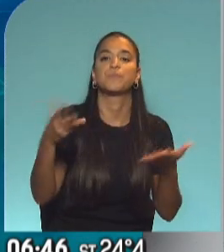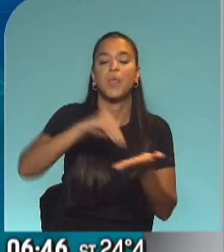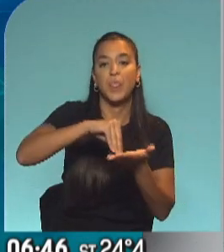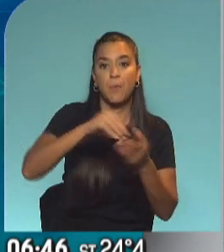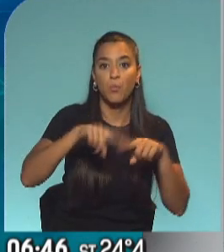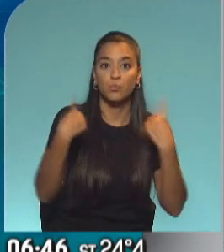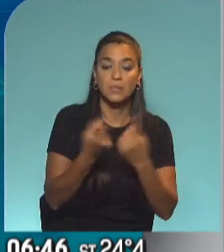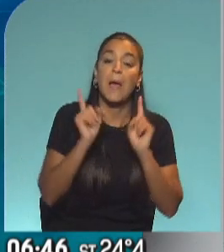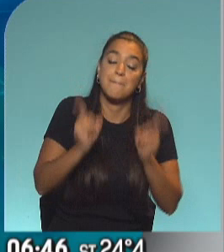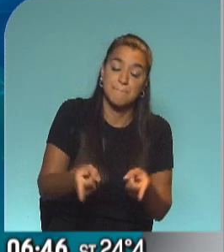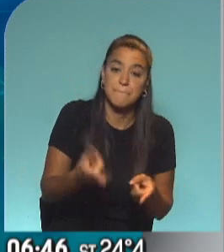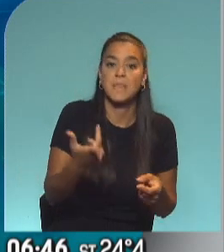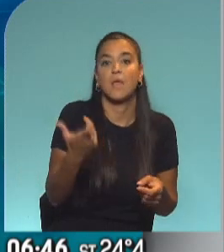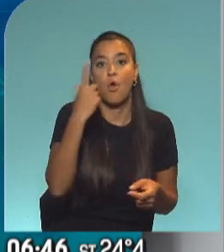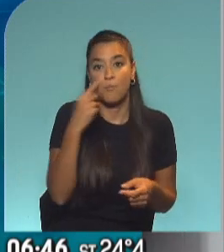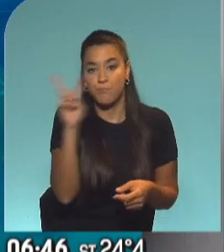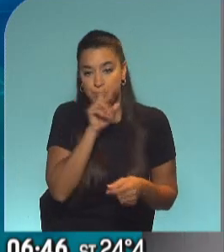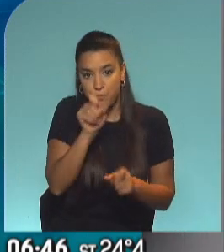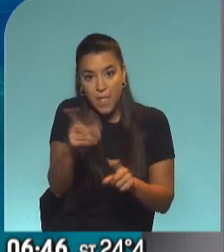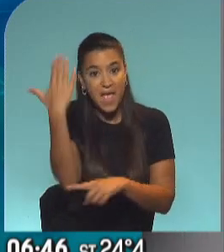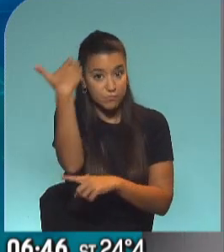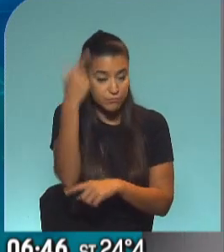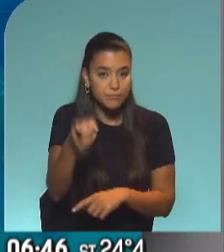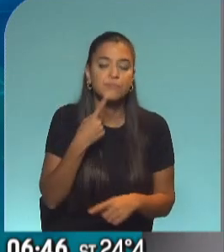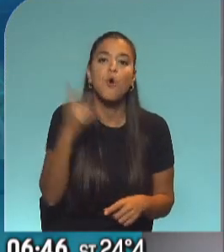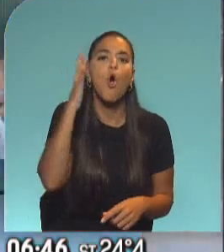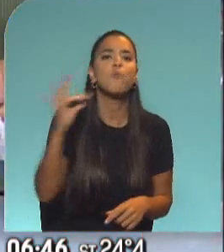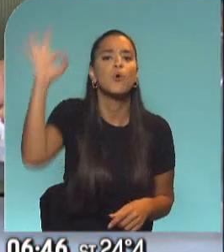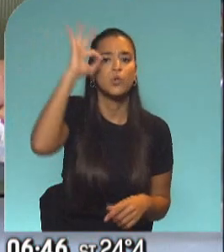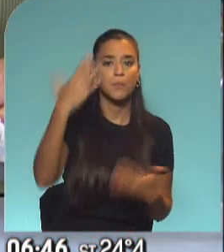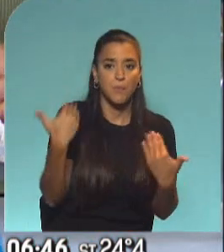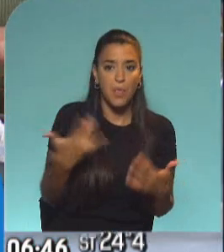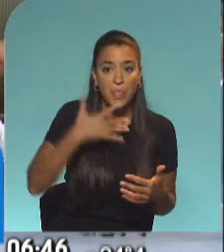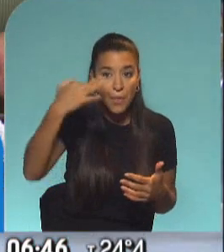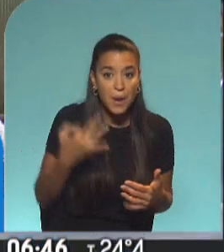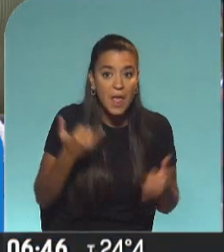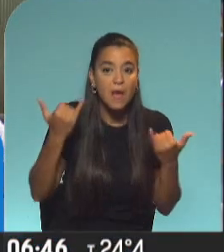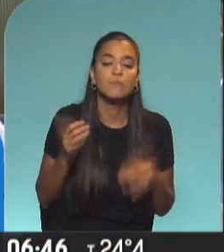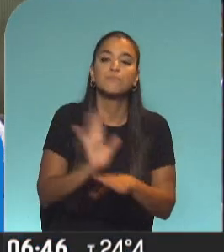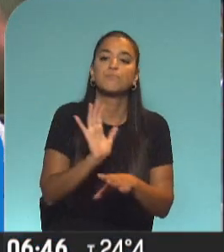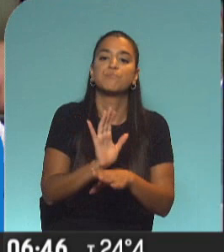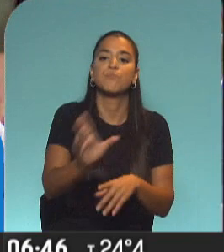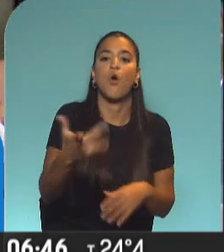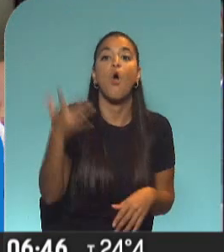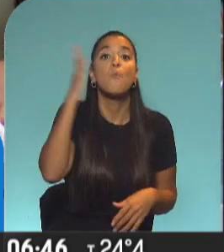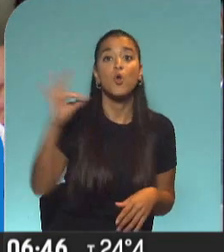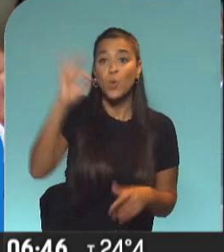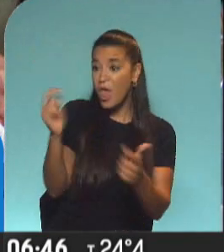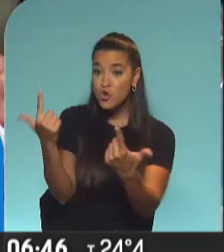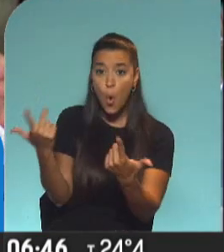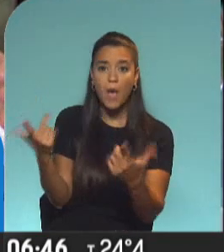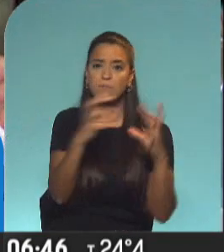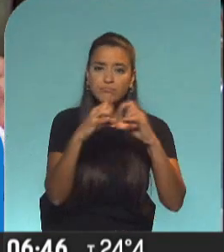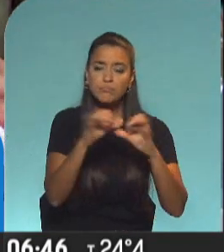diputados y también por parte de los expositores tenía que ver con la oportunidad, ¿no? Decían, bueno, la verdad es que es una falta total de oportunidad